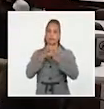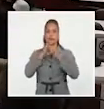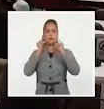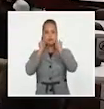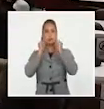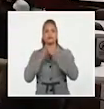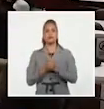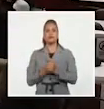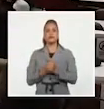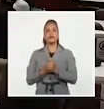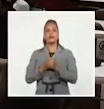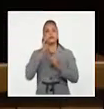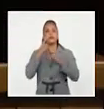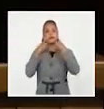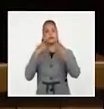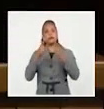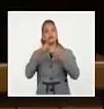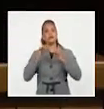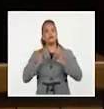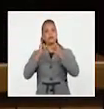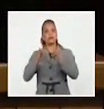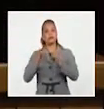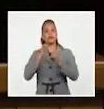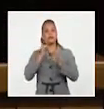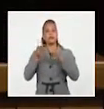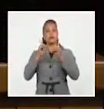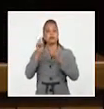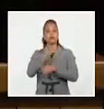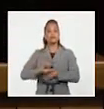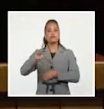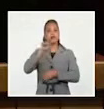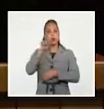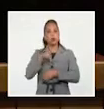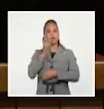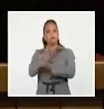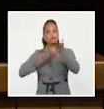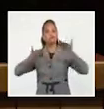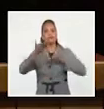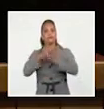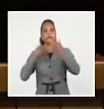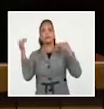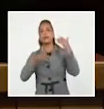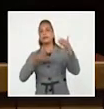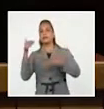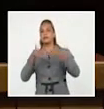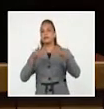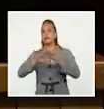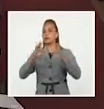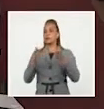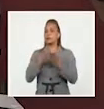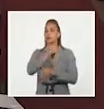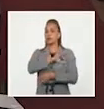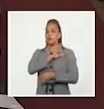proceso revolucionario tiene, no solamente para defender a su propia gente, como lo ha hecho siempre, ¿sí? Y en